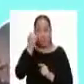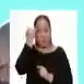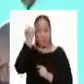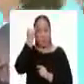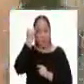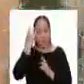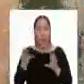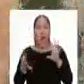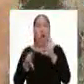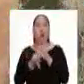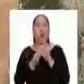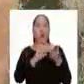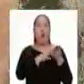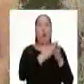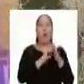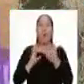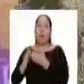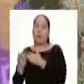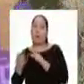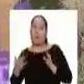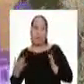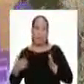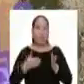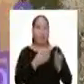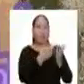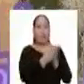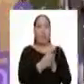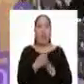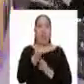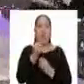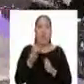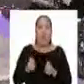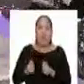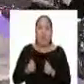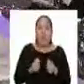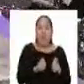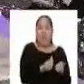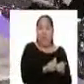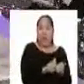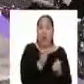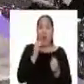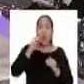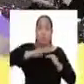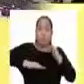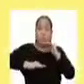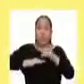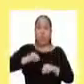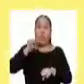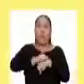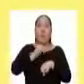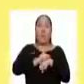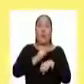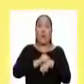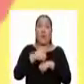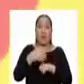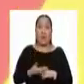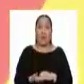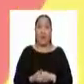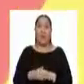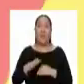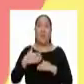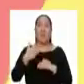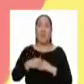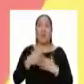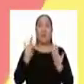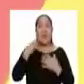pueblos a través de caminos, a veces solo de tierra y otros con bloques de piedra. Posteriormente, cuando